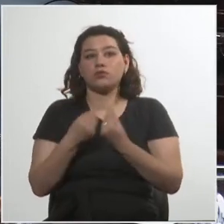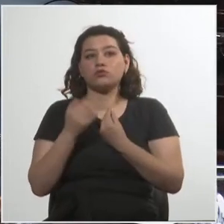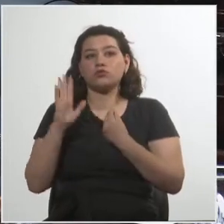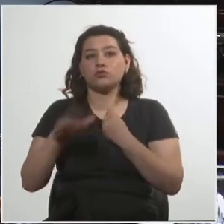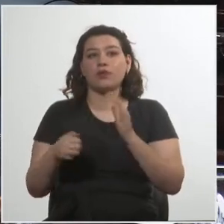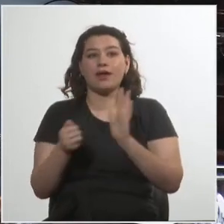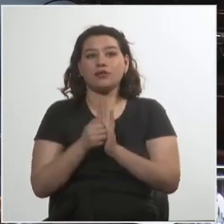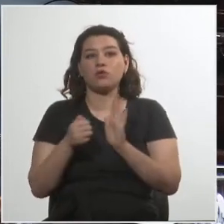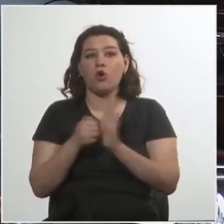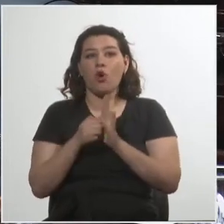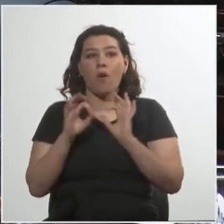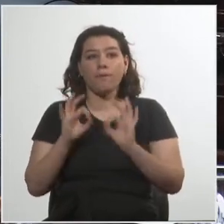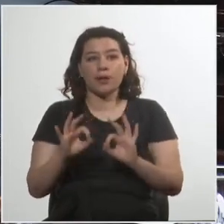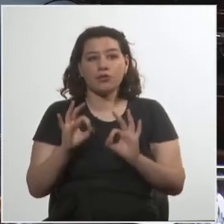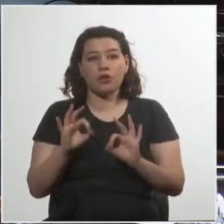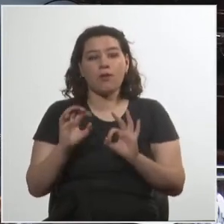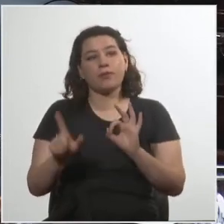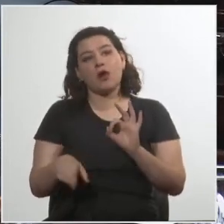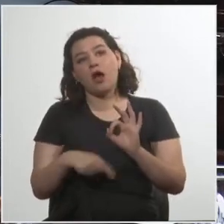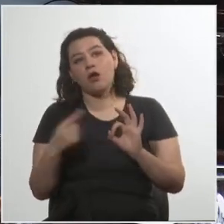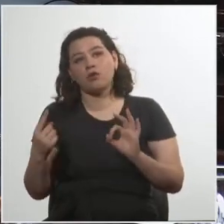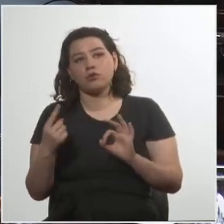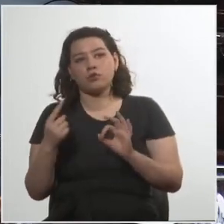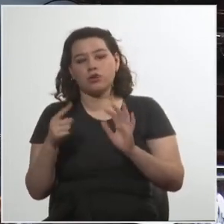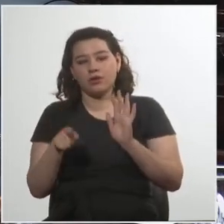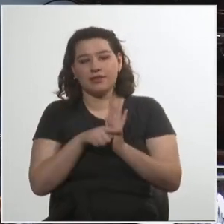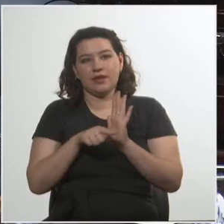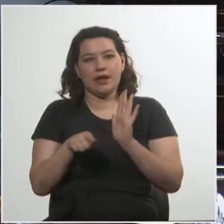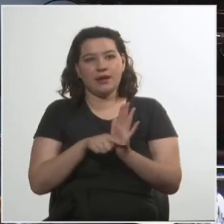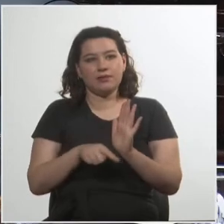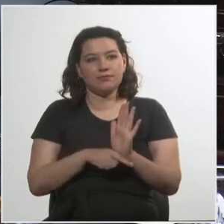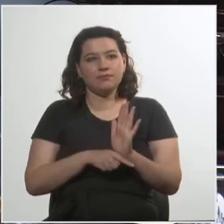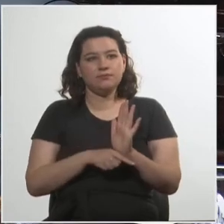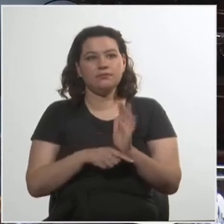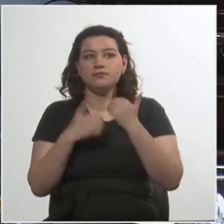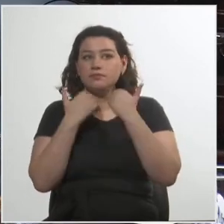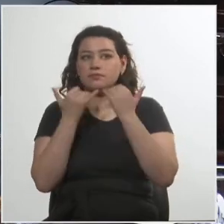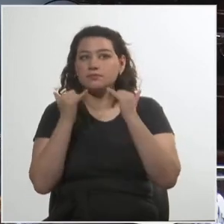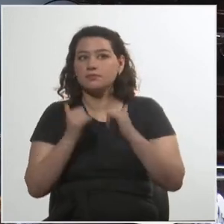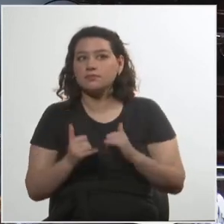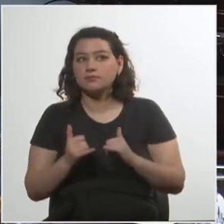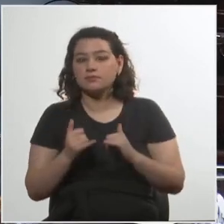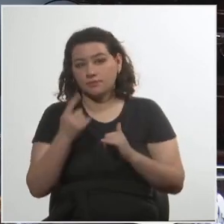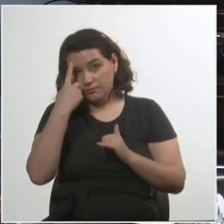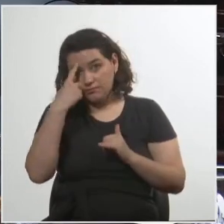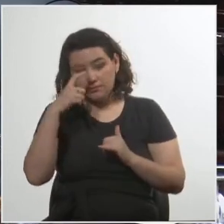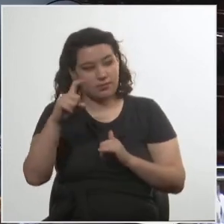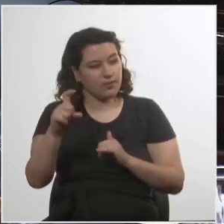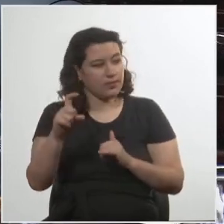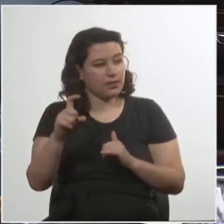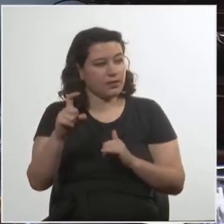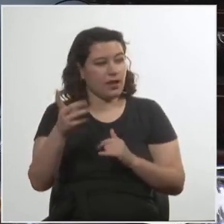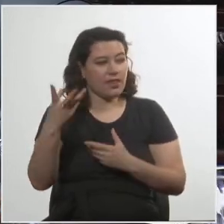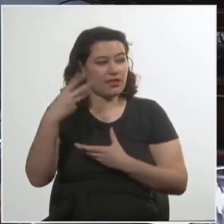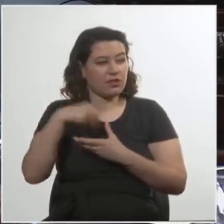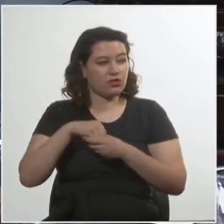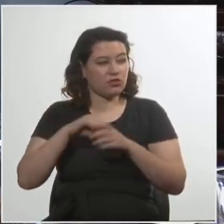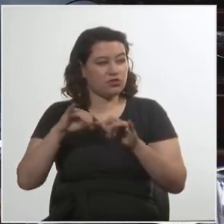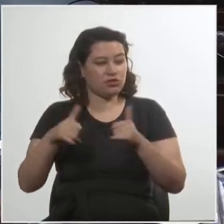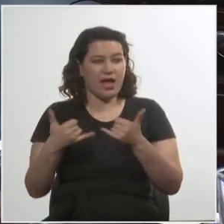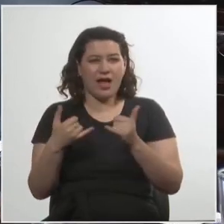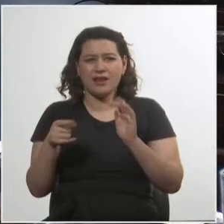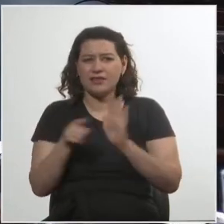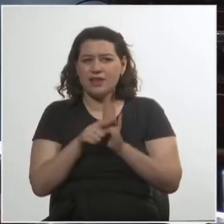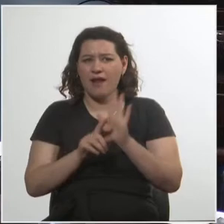artículos completos pero otros son literales ahí no sé si la idea es incluir ya los